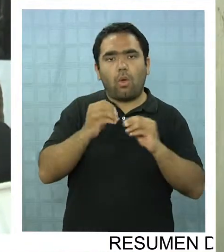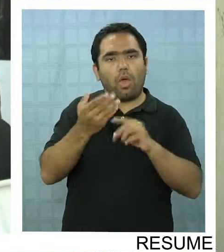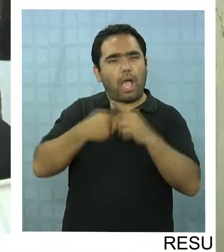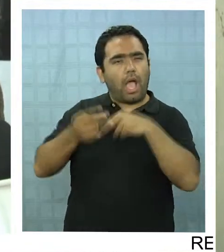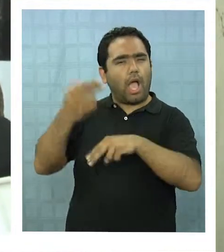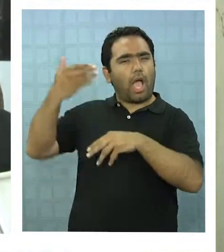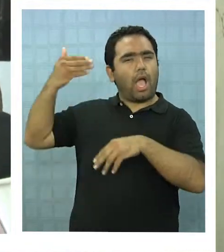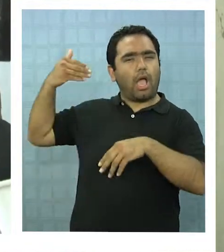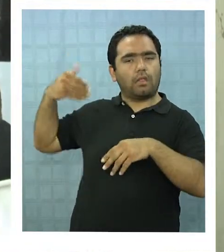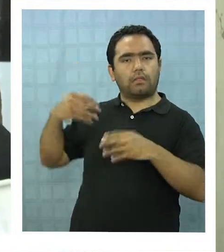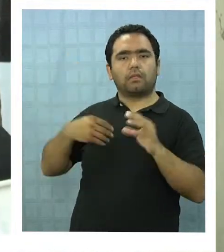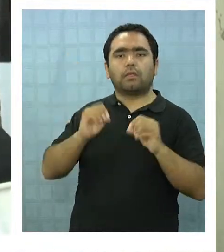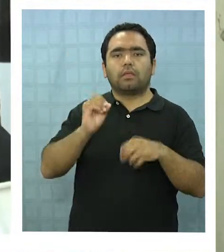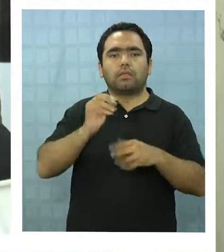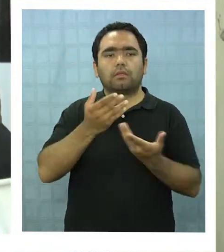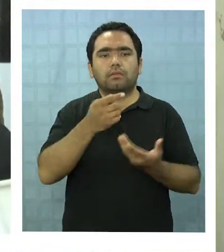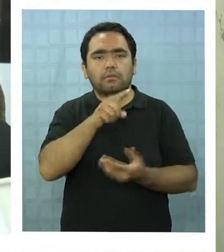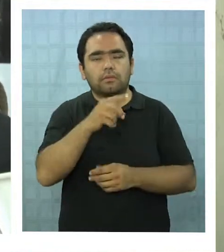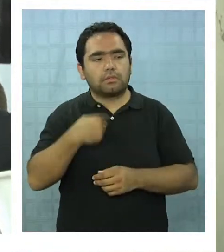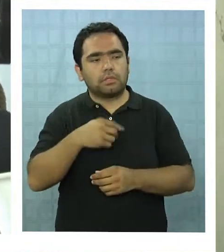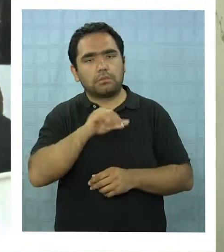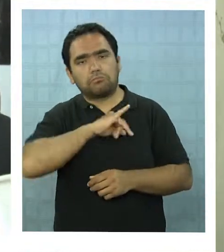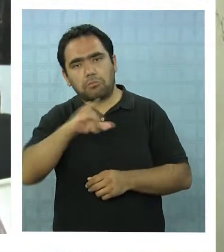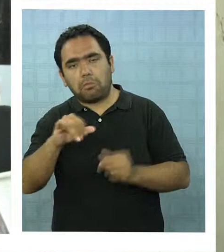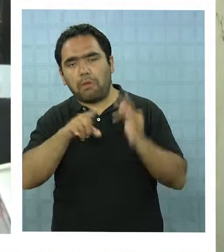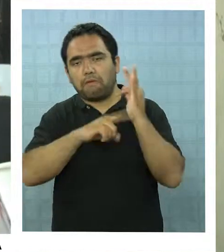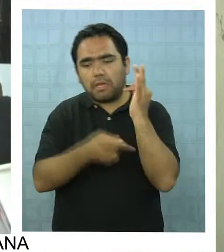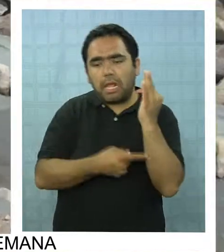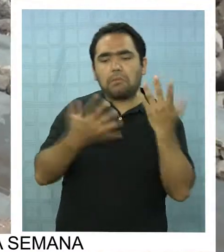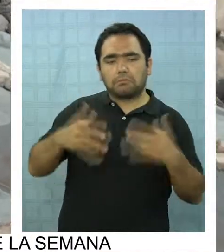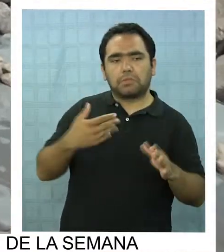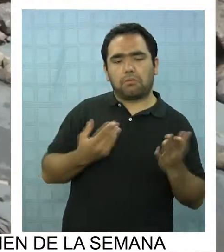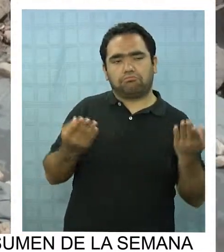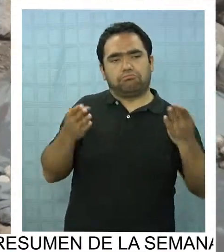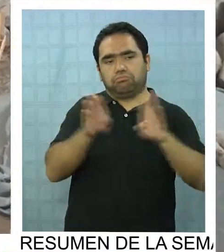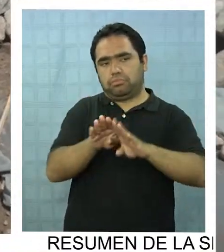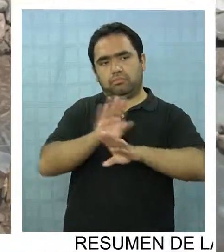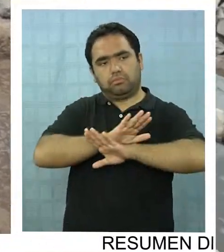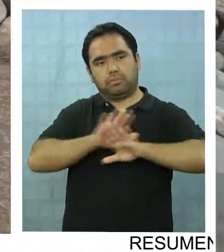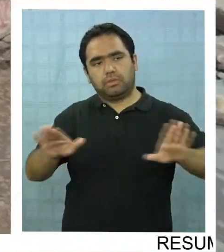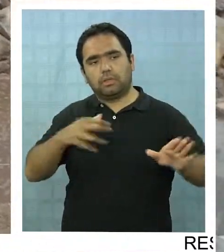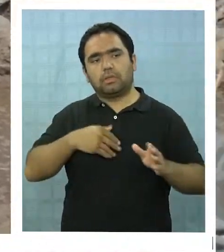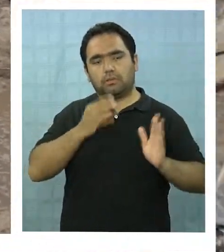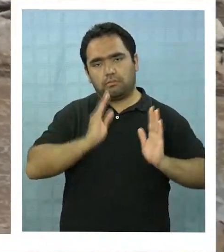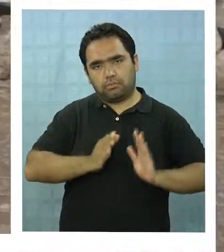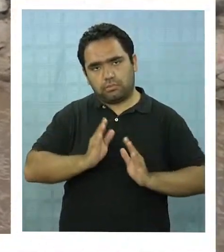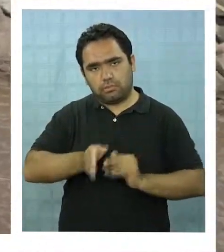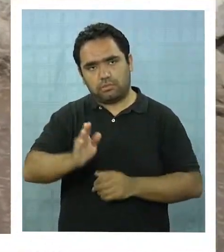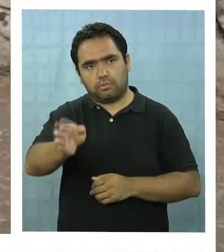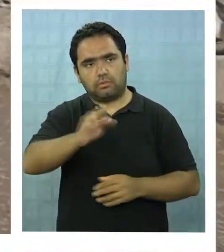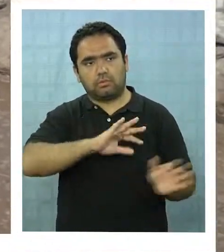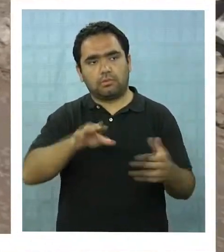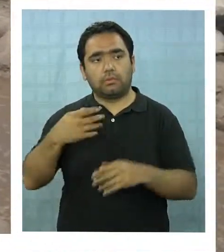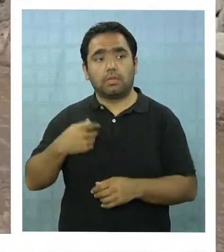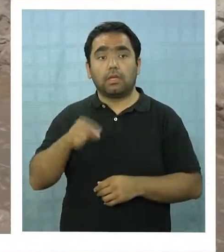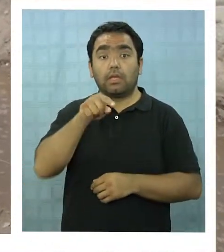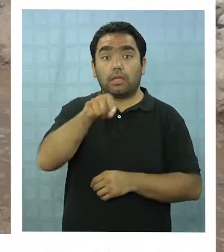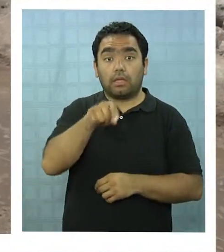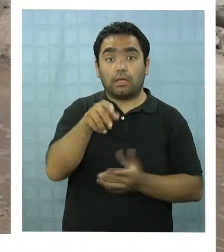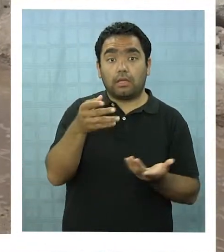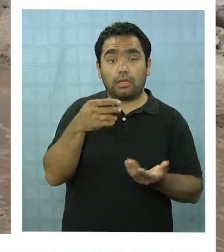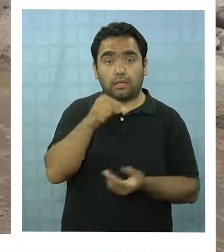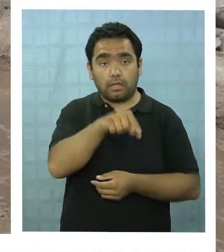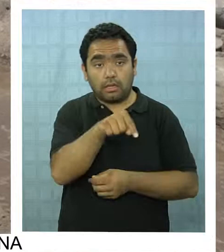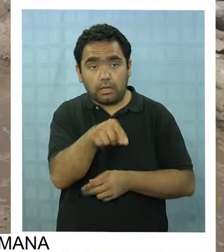incluso hasta prehispano y él determina y cierra el caso qué sé yo y se procede según según sea según los registros arqueológicos